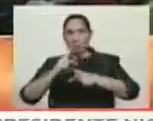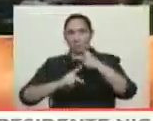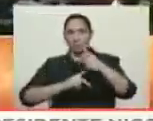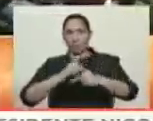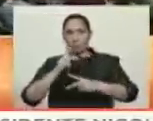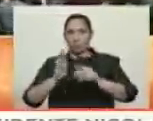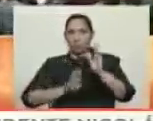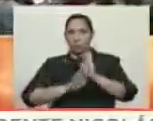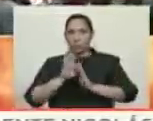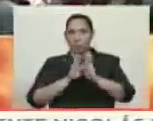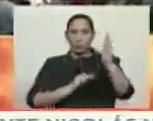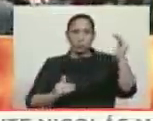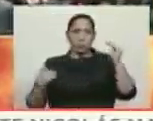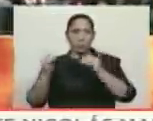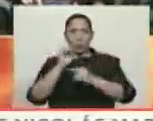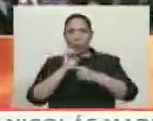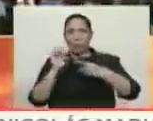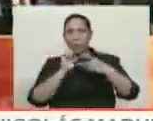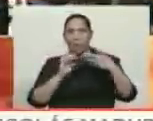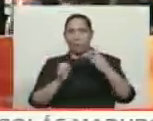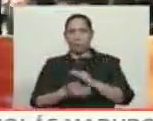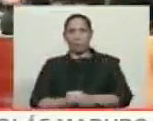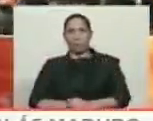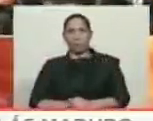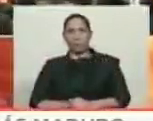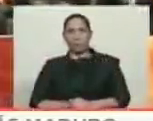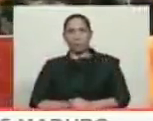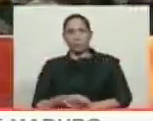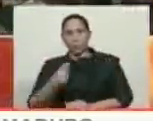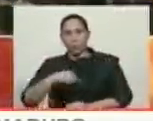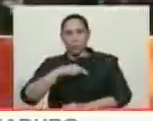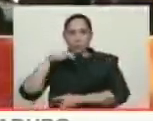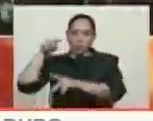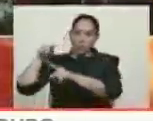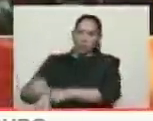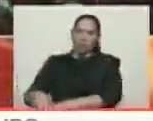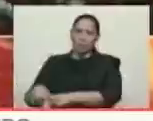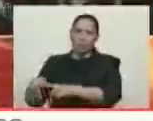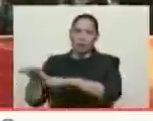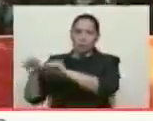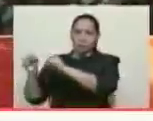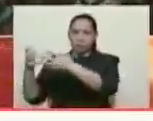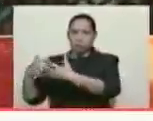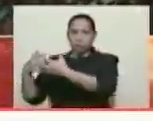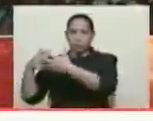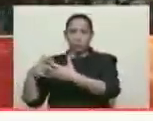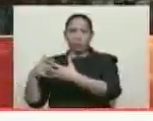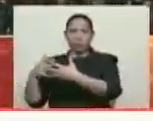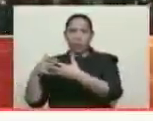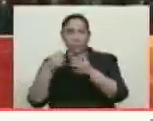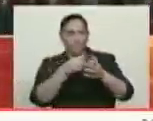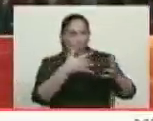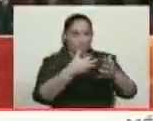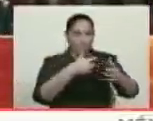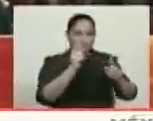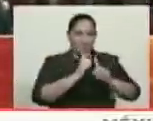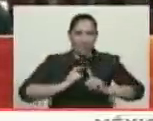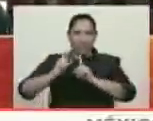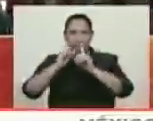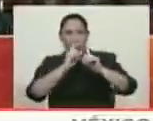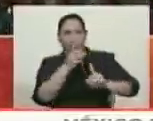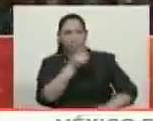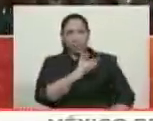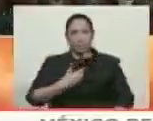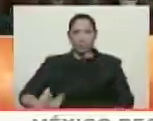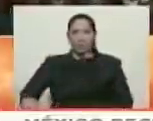produciendo, elevando los niveles de producción, los derrotaremos. Cito las palabras de la vicepresidenta ejecutiva, Delcy